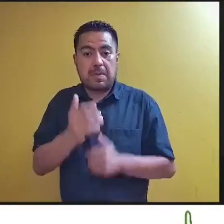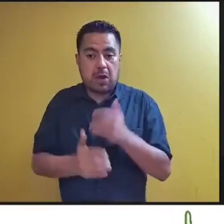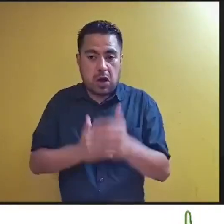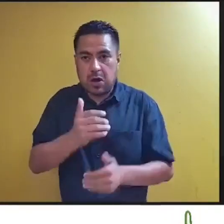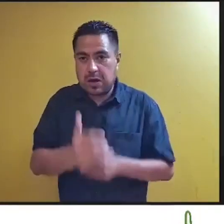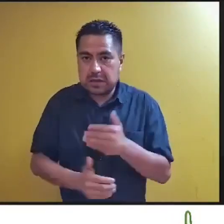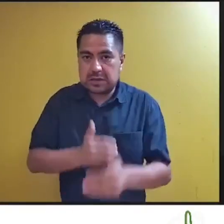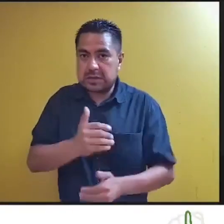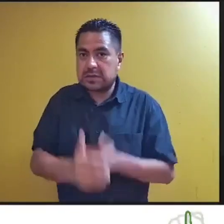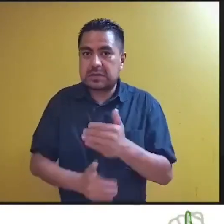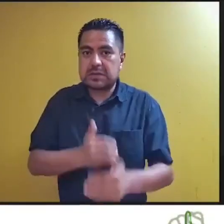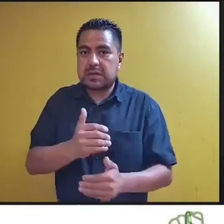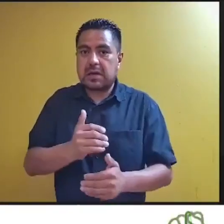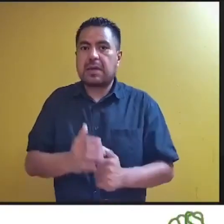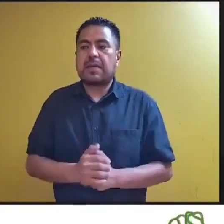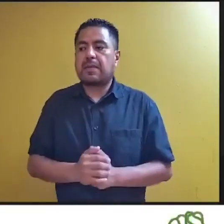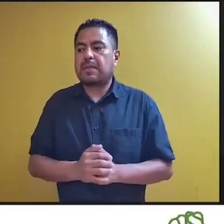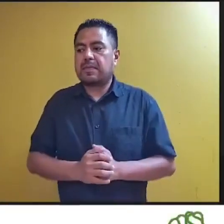progresista,